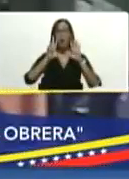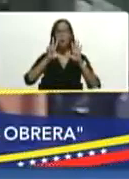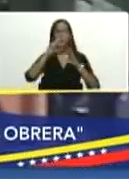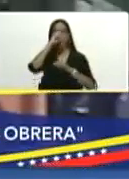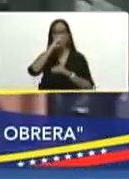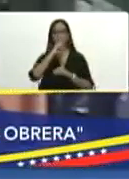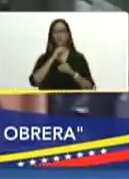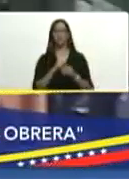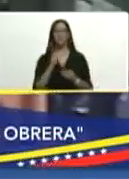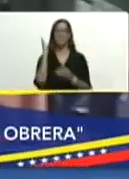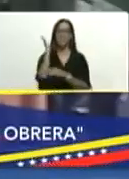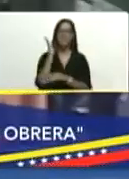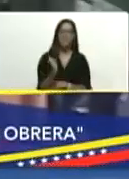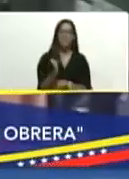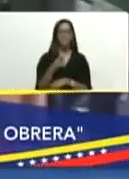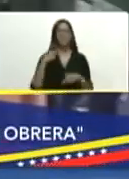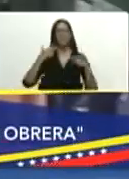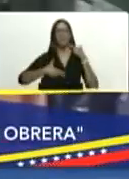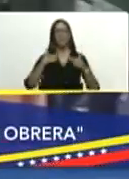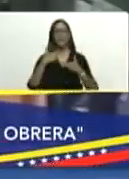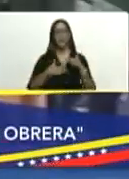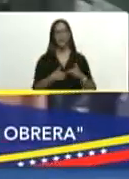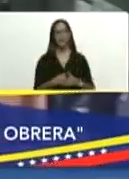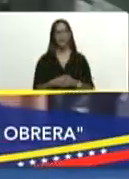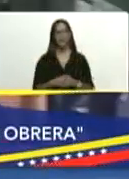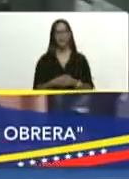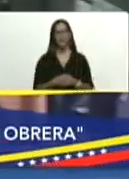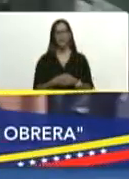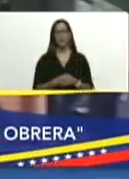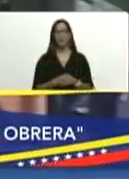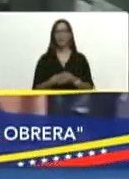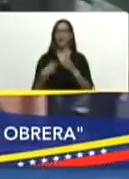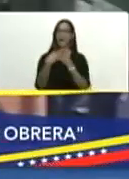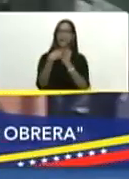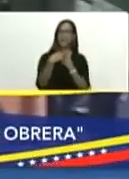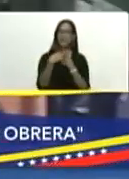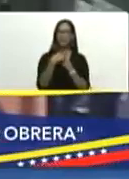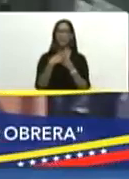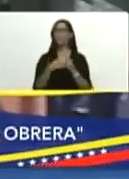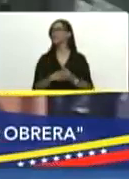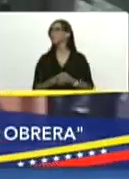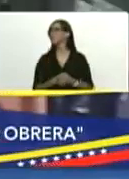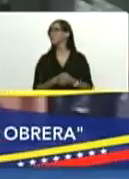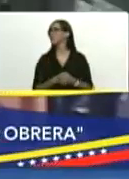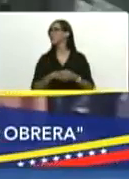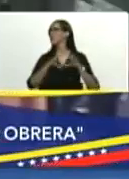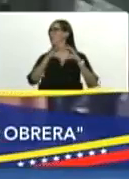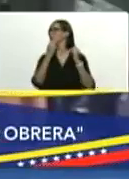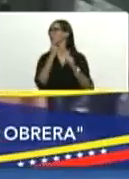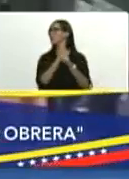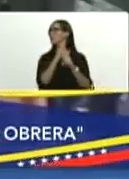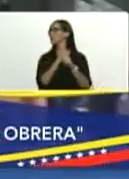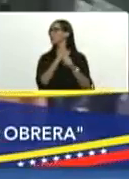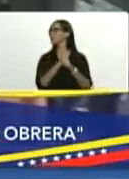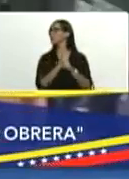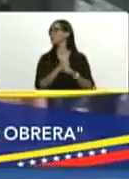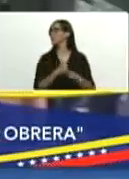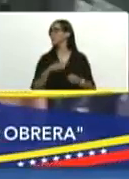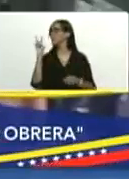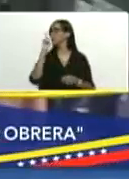de sanciones criminales de agresiones y con la clase Obrera unida Venezuela